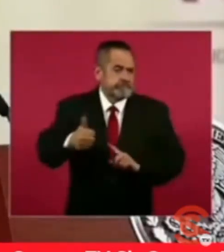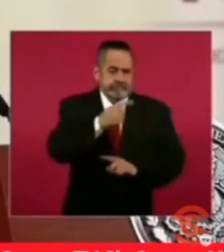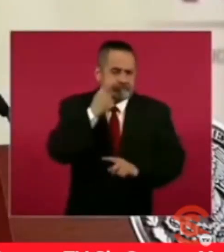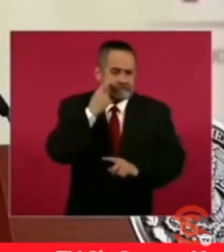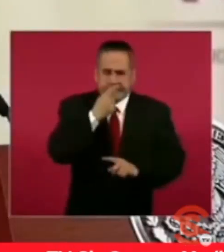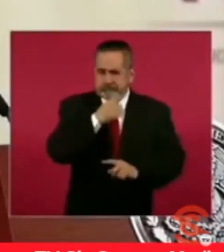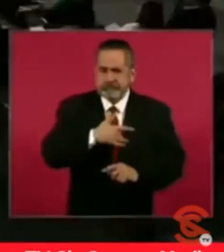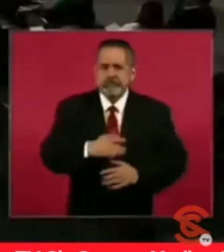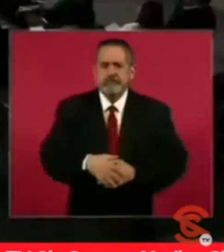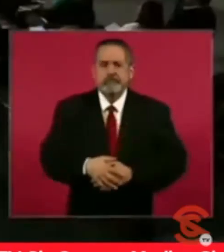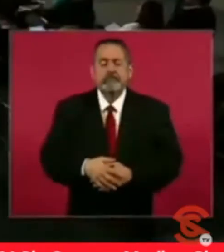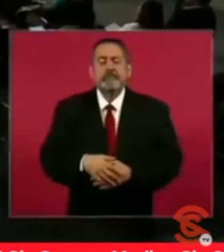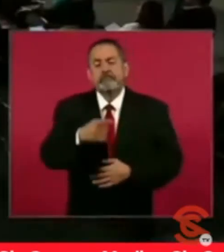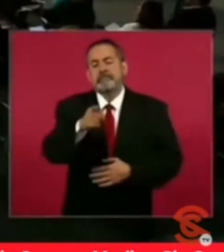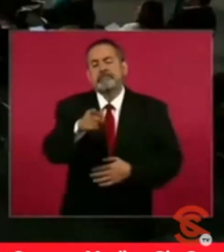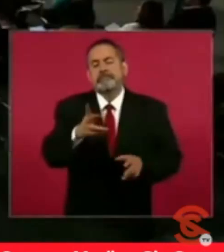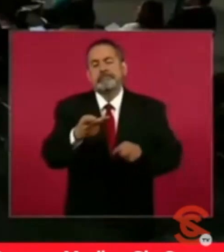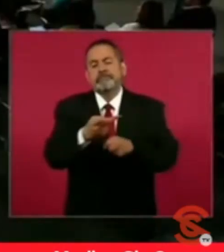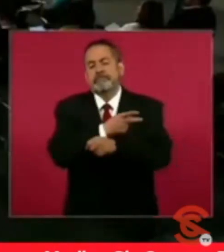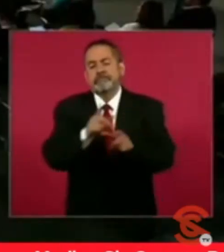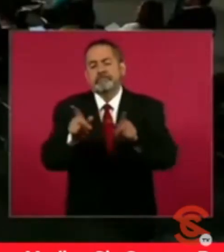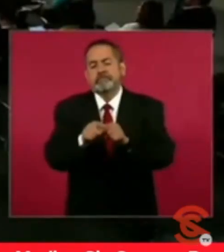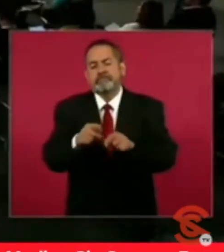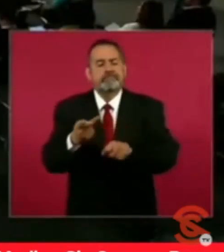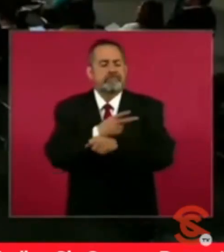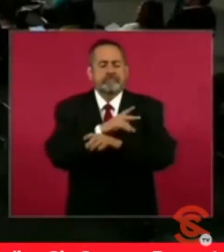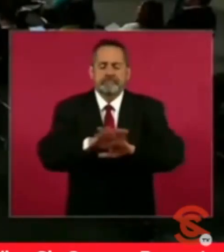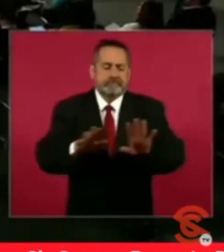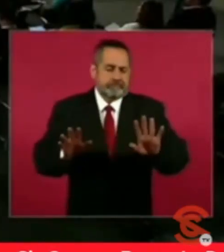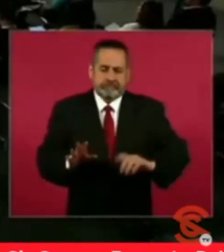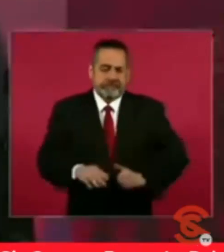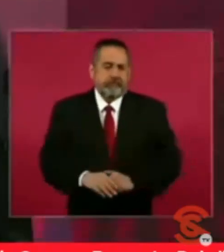Pero bueno, ya sucedió lo que pasó.